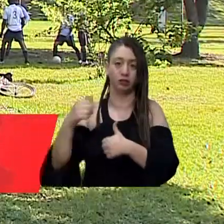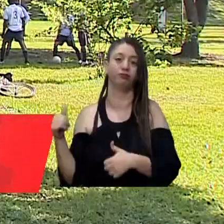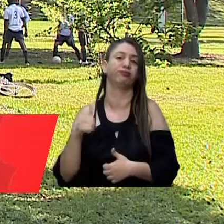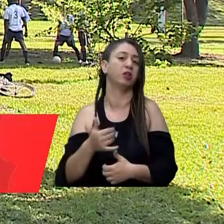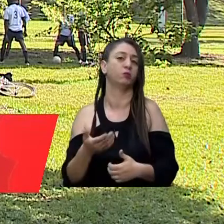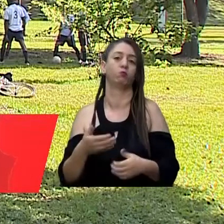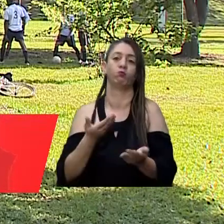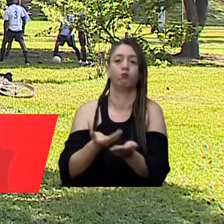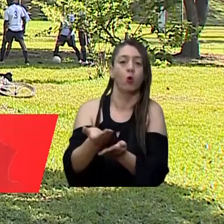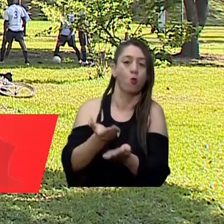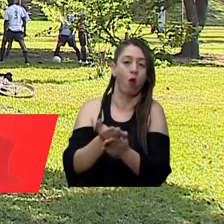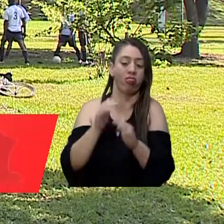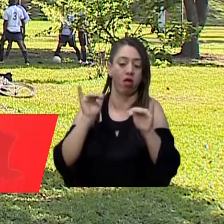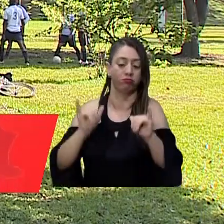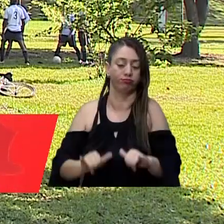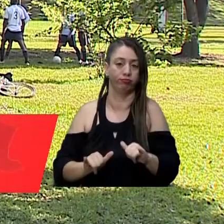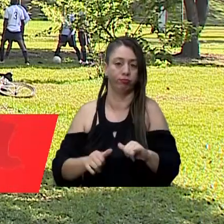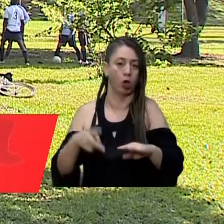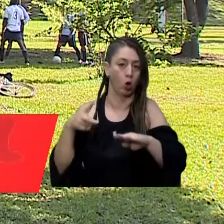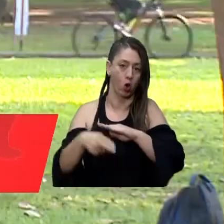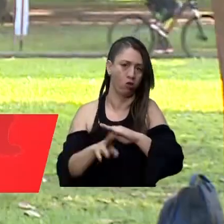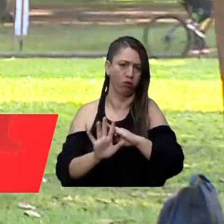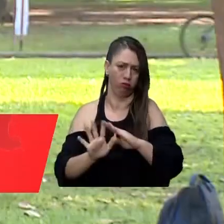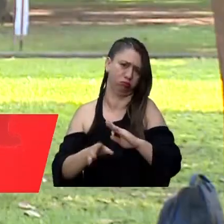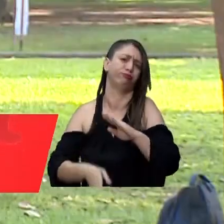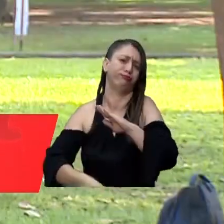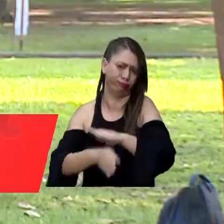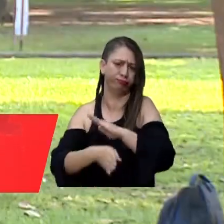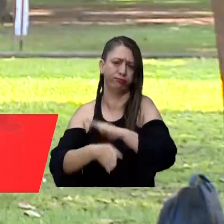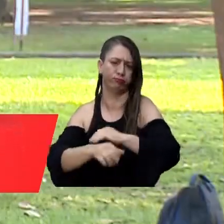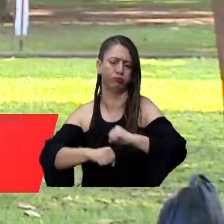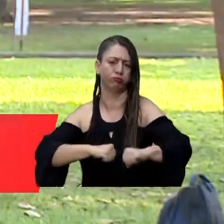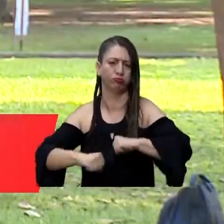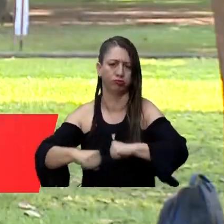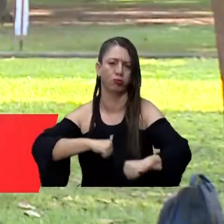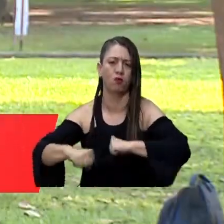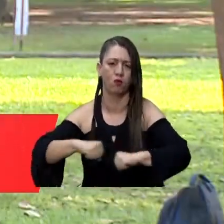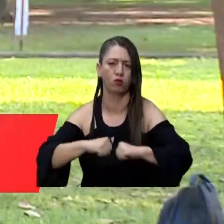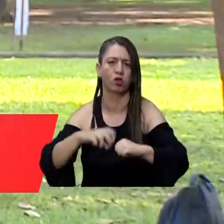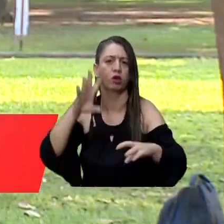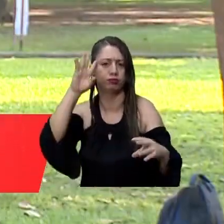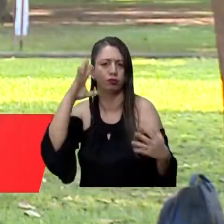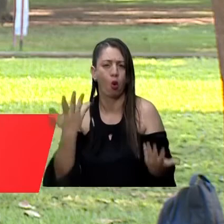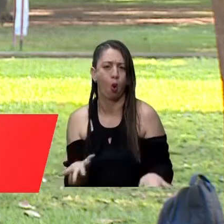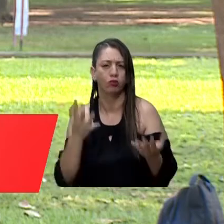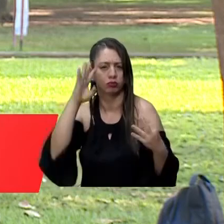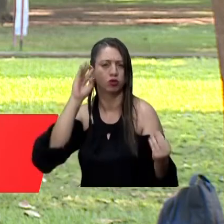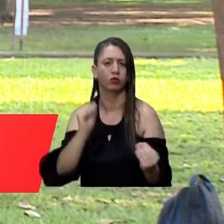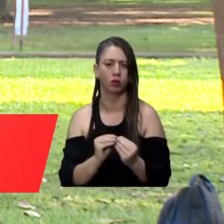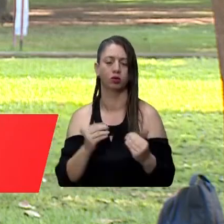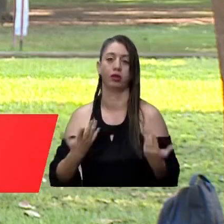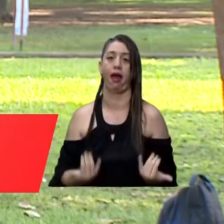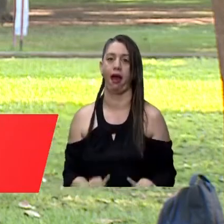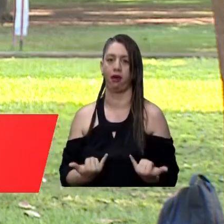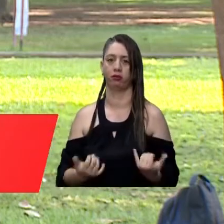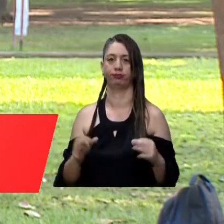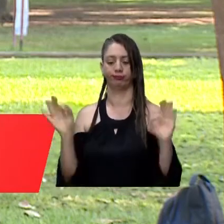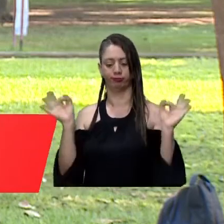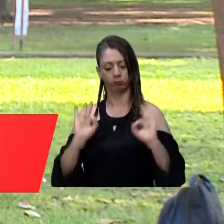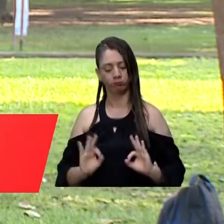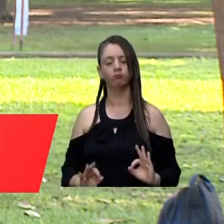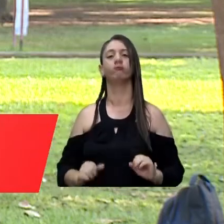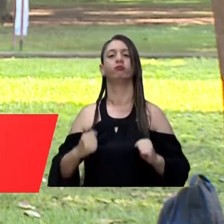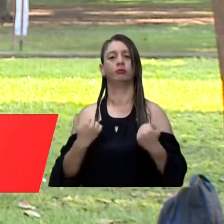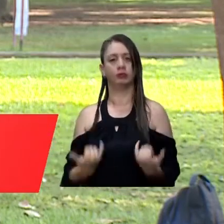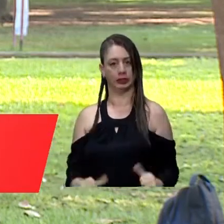tampoco, sino que mantuvieron ese acuerdo. Y ahora nos estamos preparando para eso,